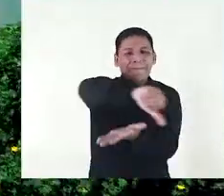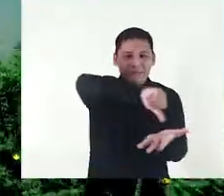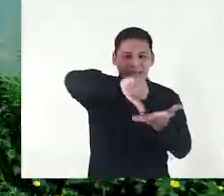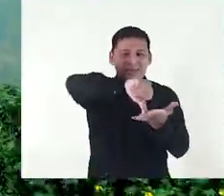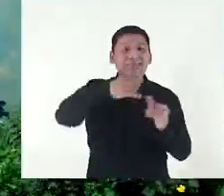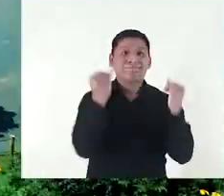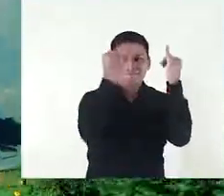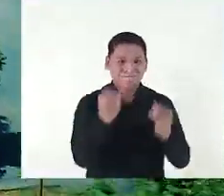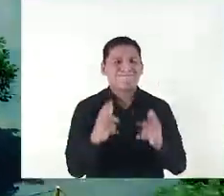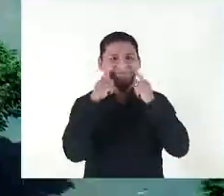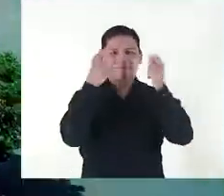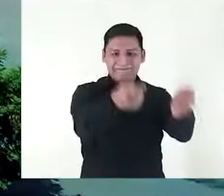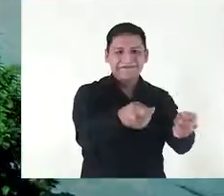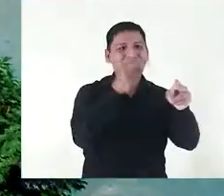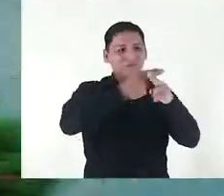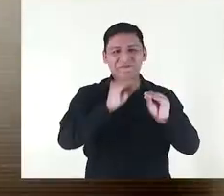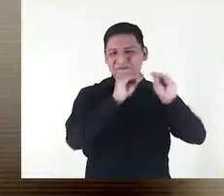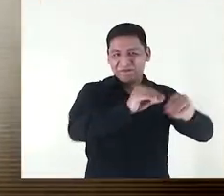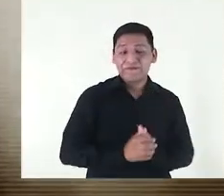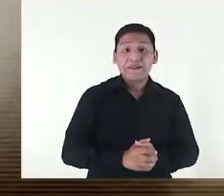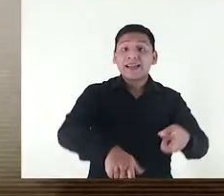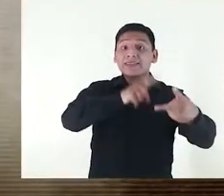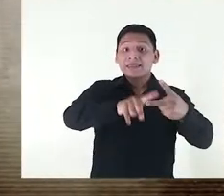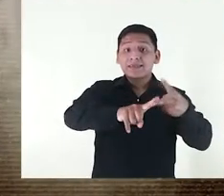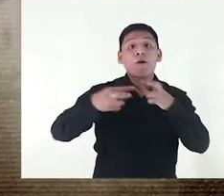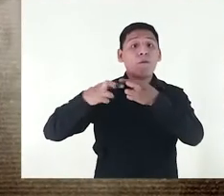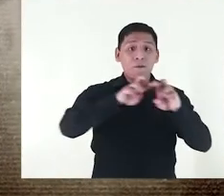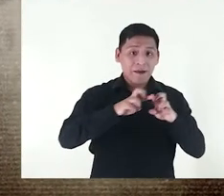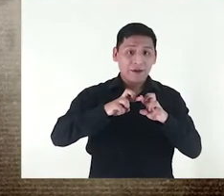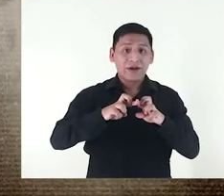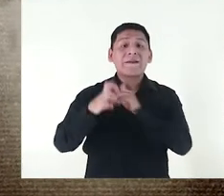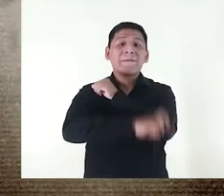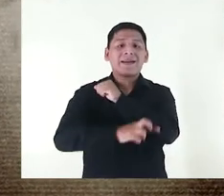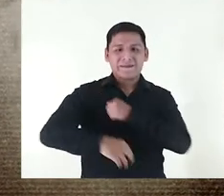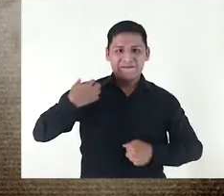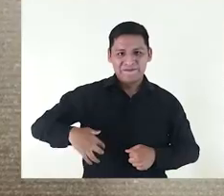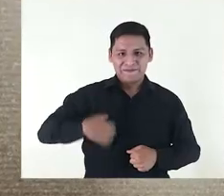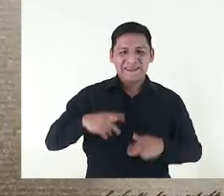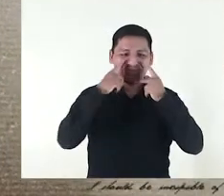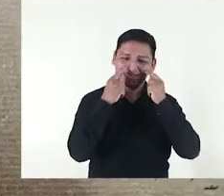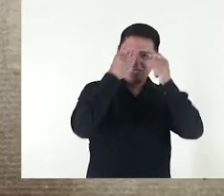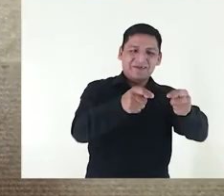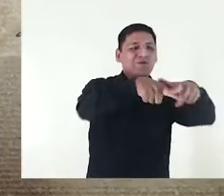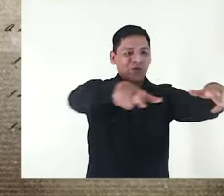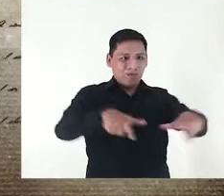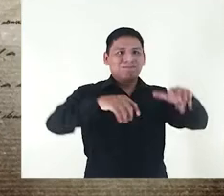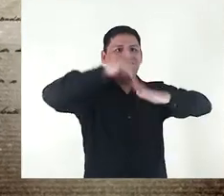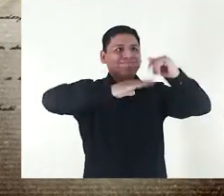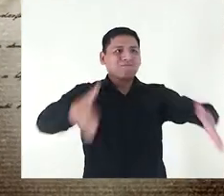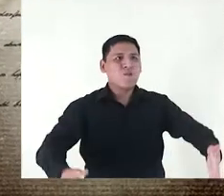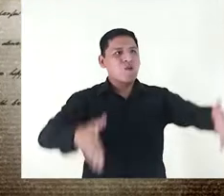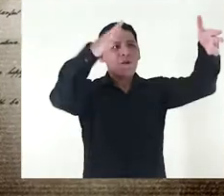agradecimiento fue la plaza que lleva su nombre y estatua. El segundo fue para el pueblo y la nación argentina, la donación de